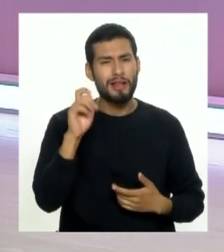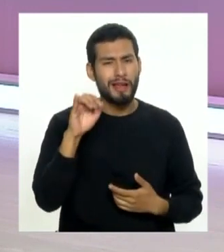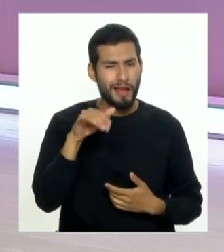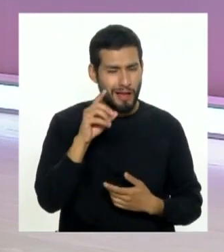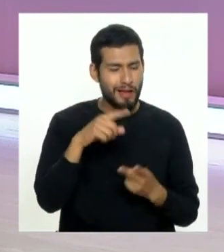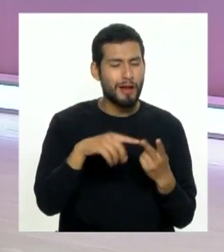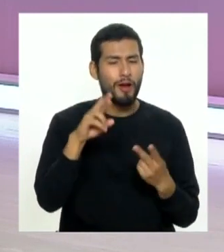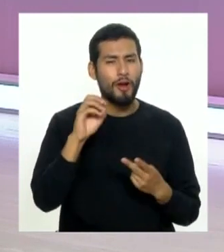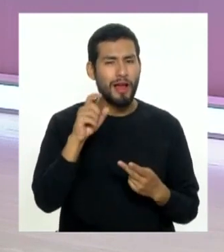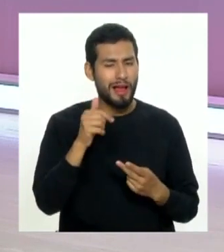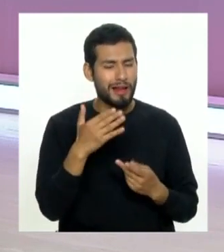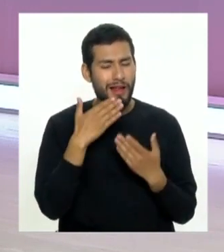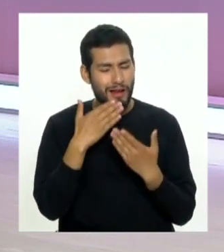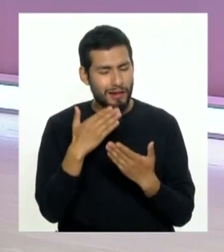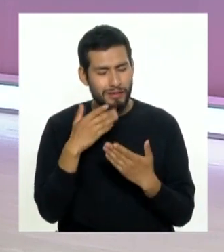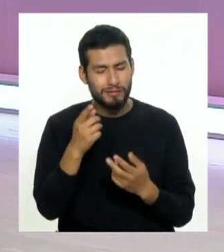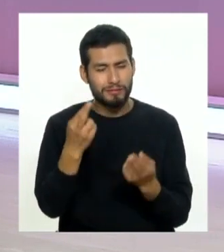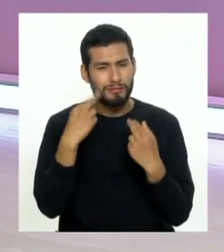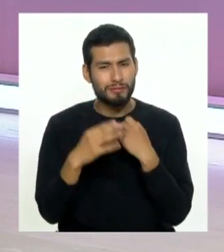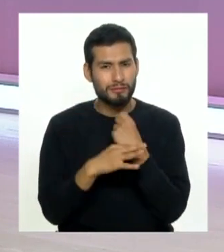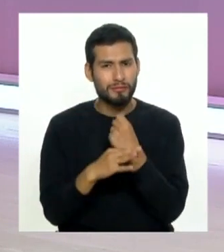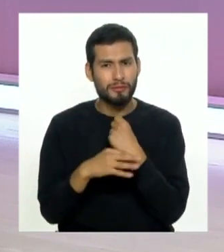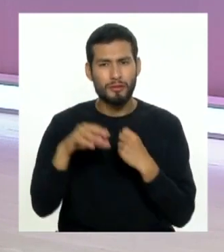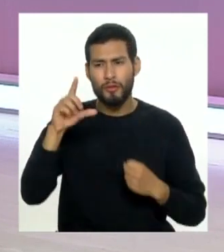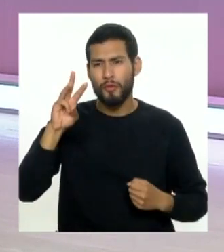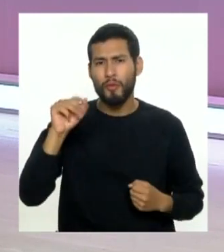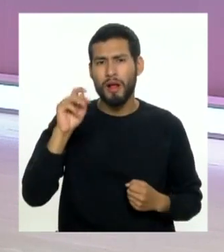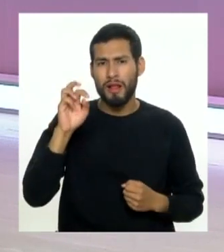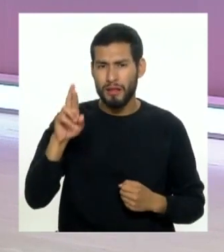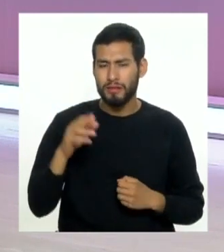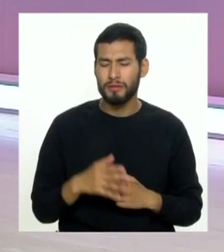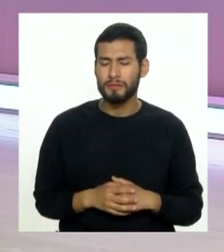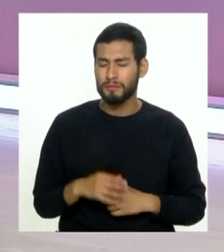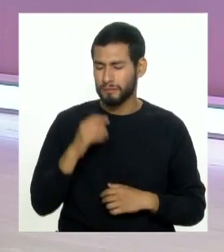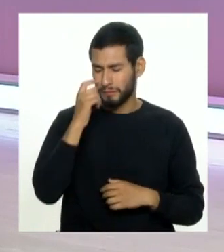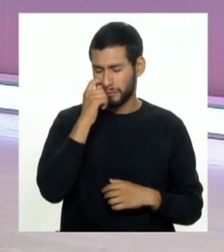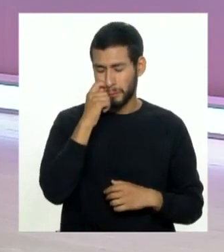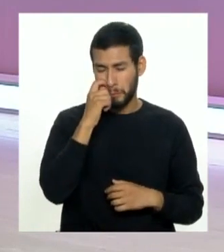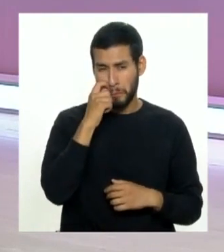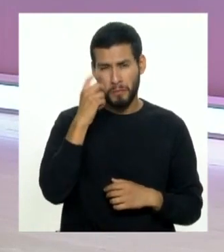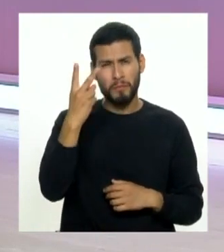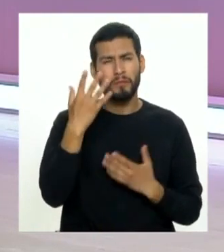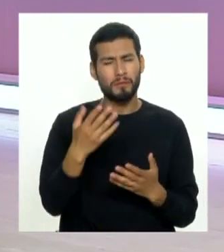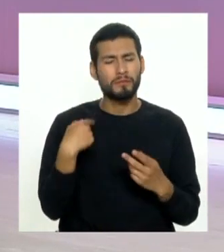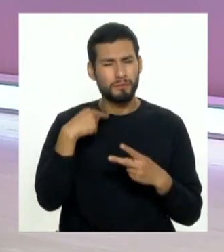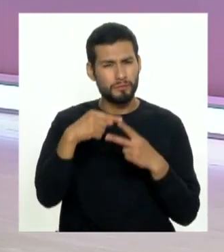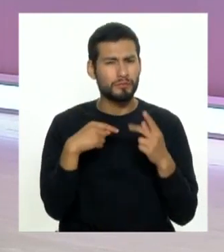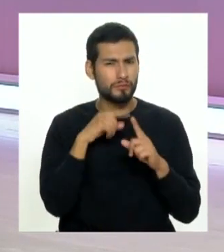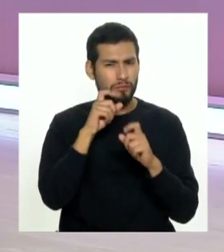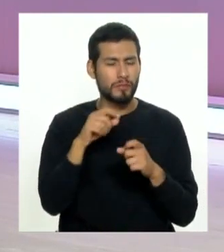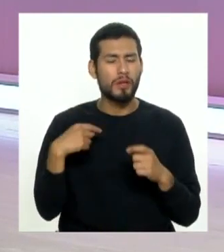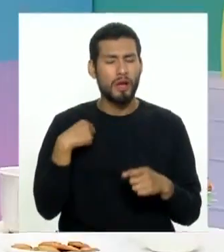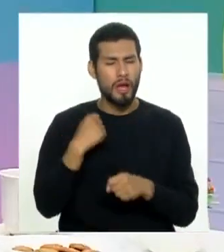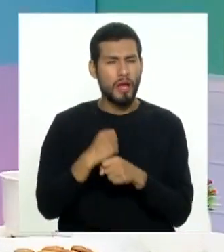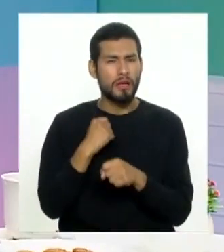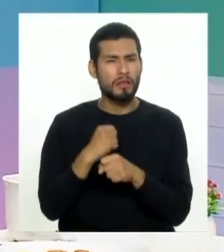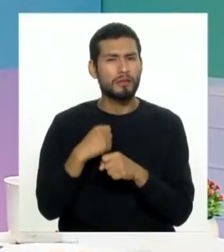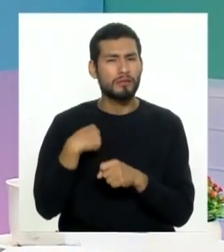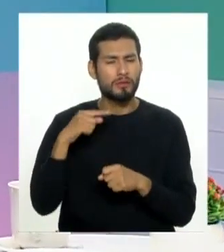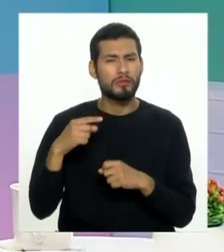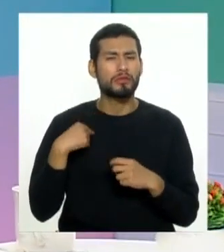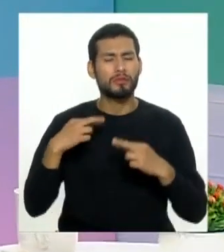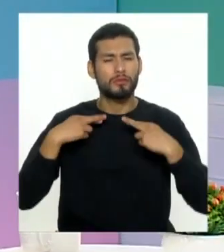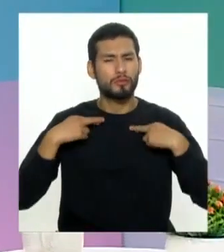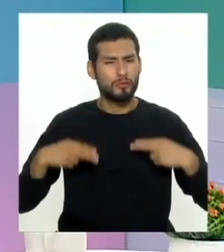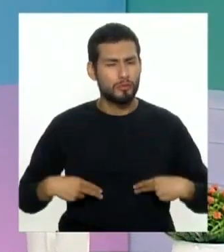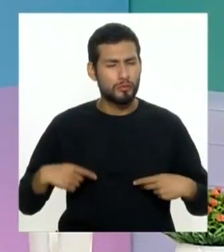Y gracias a la respuesta del doctor Walter. Dos cositas, doctor. Mire, trabajamos en el área de recursos